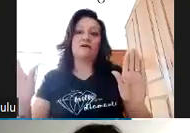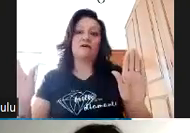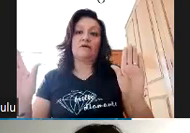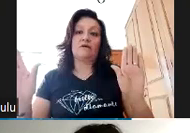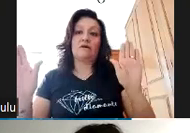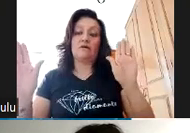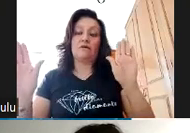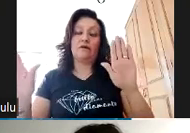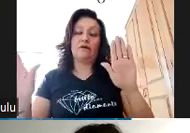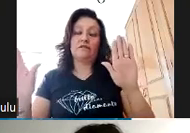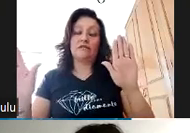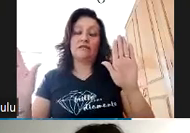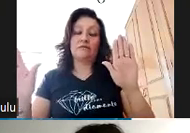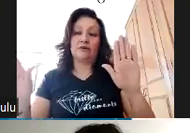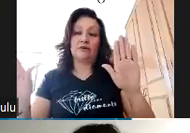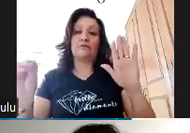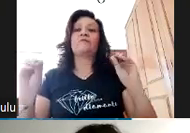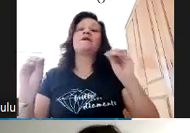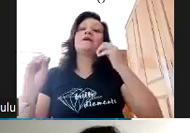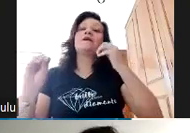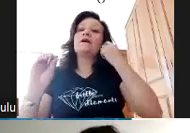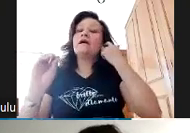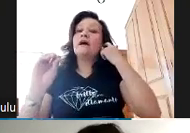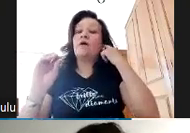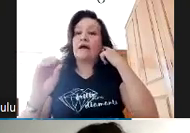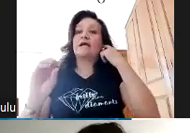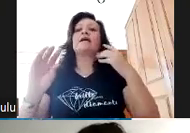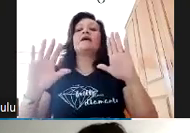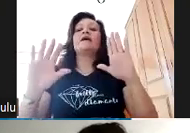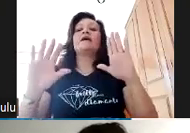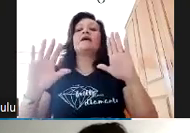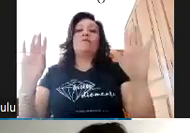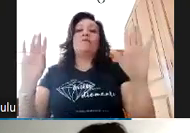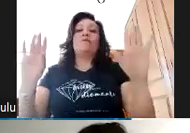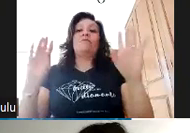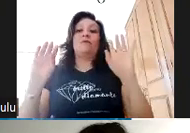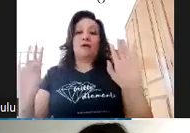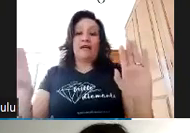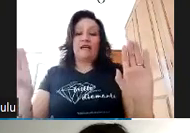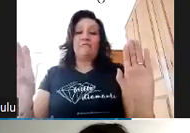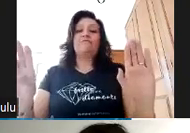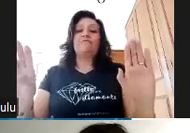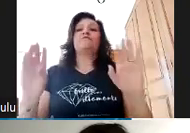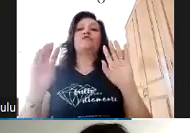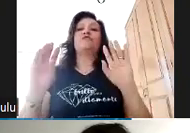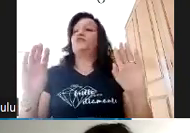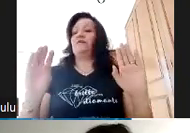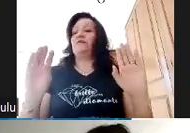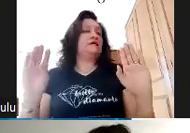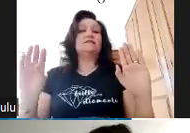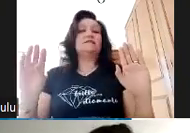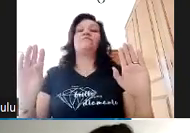un delfín tengo un un este tiburón Okay te explico por qué